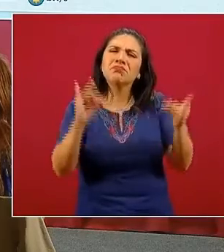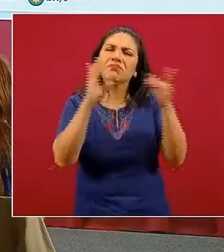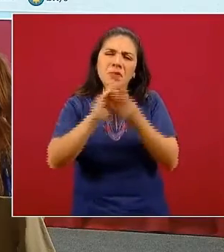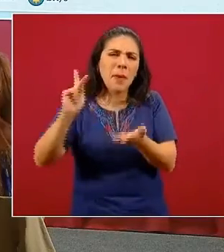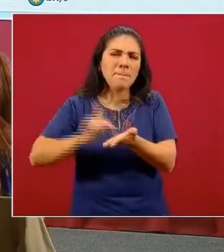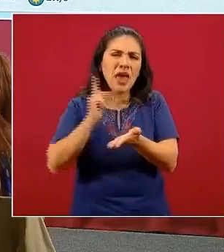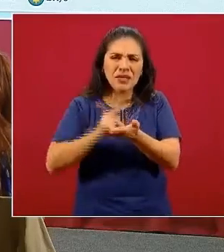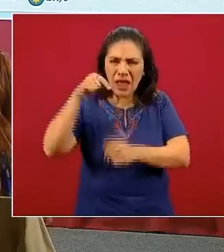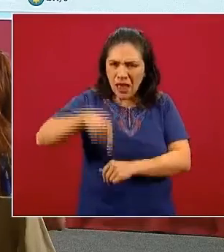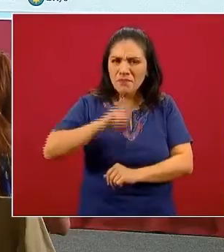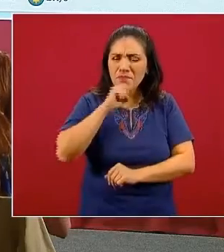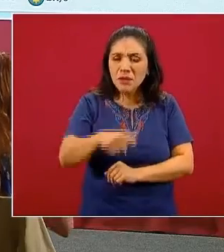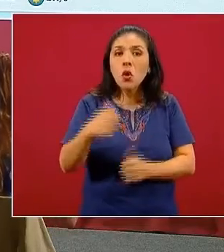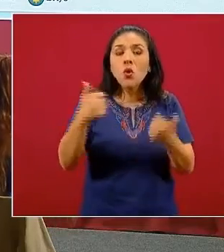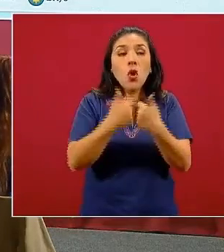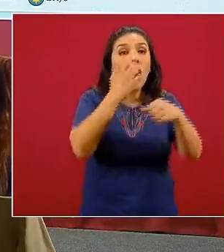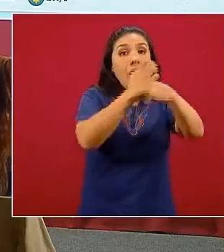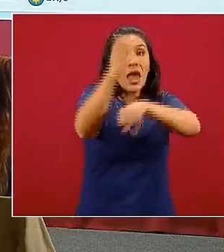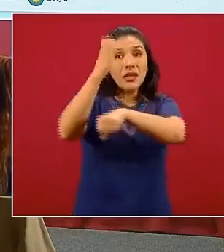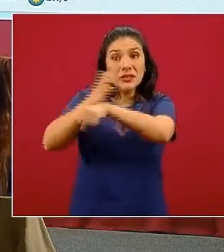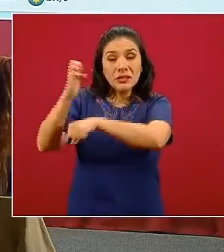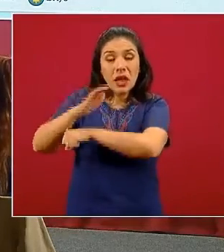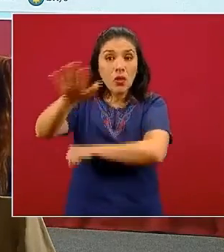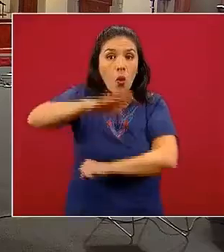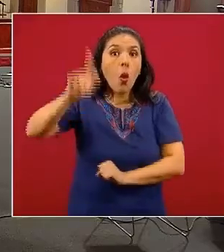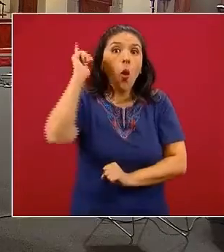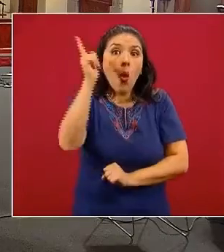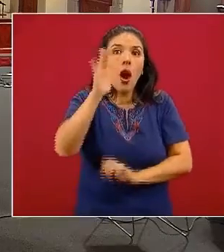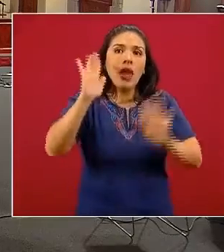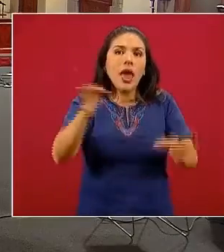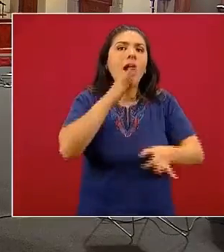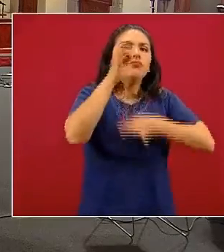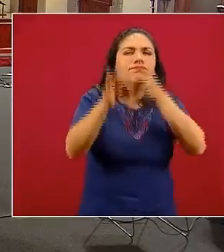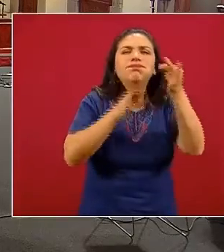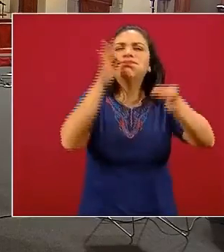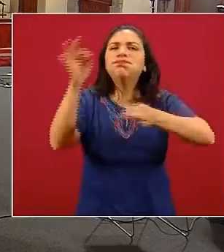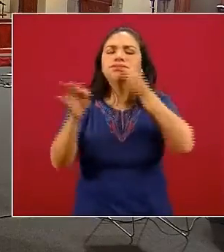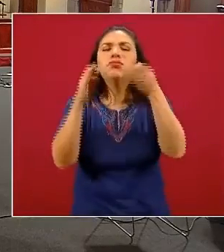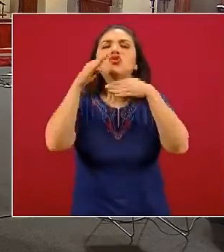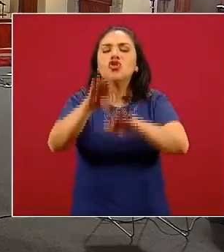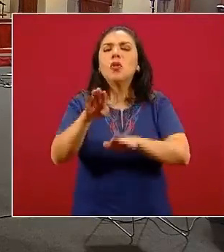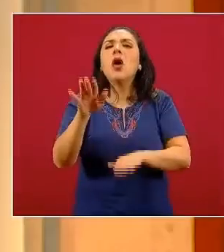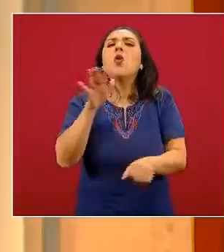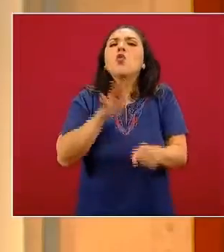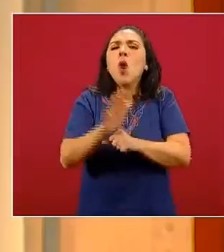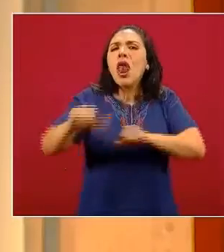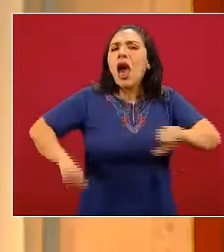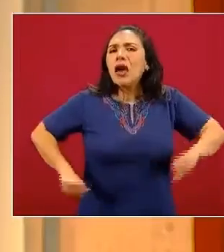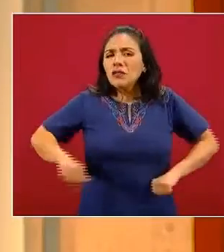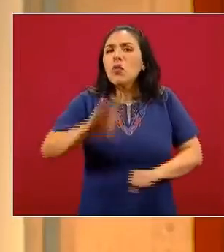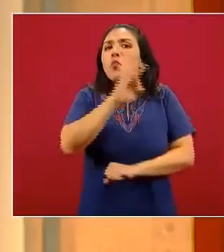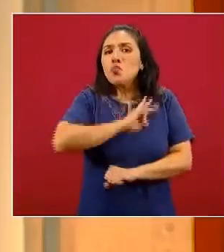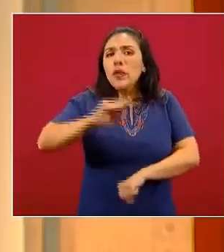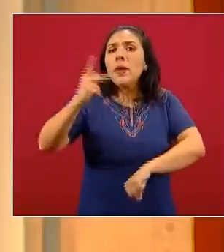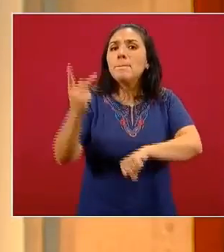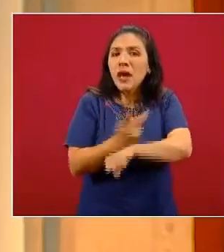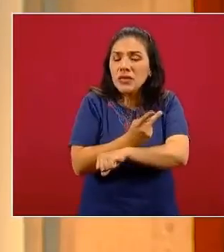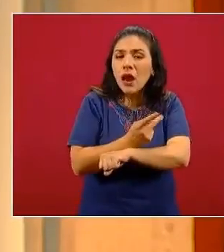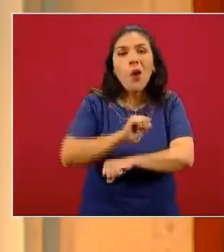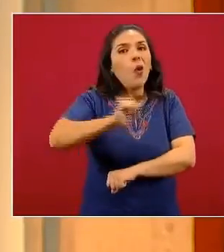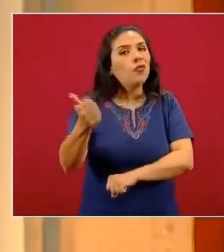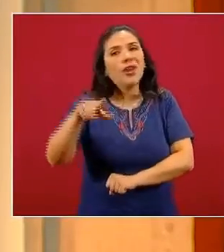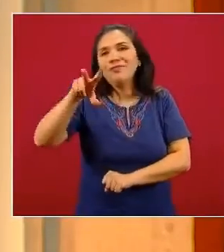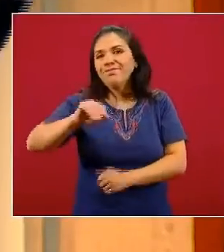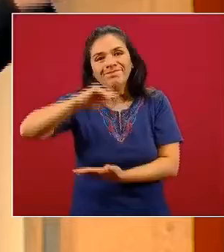esta conferencia y que en las entidades federativas esperamos se están divulgando sobre qué actividades pueden ocurrir y cuáles